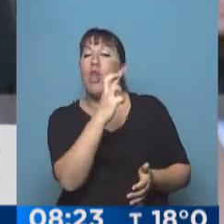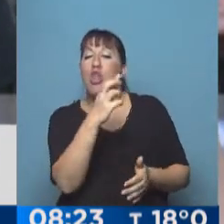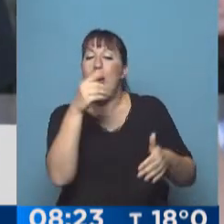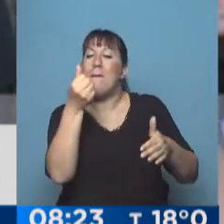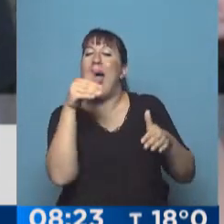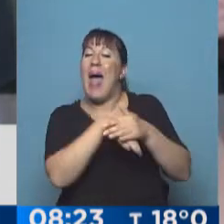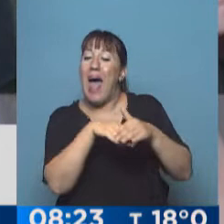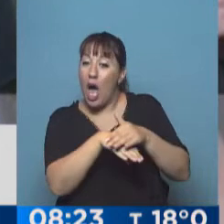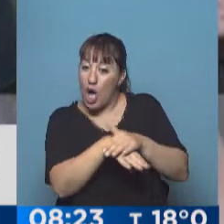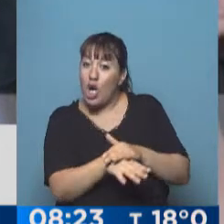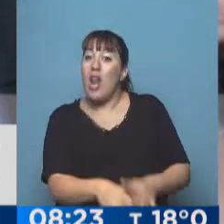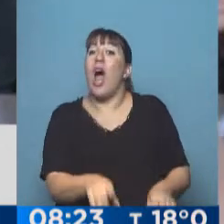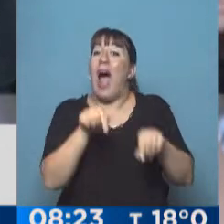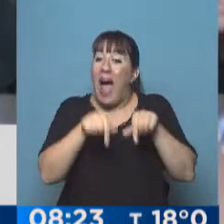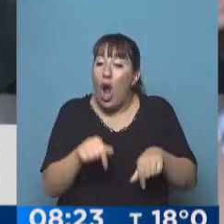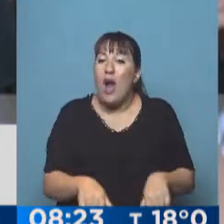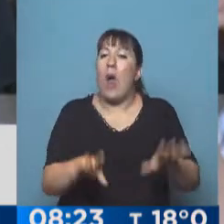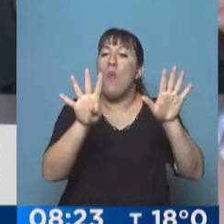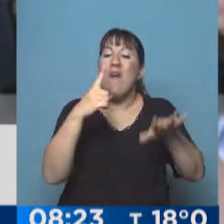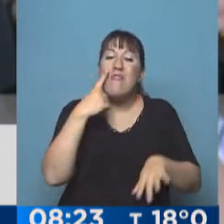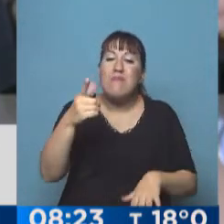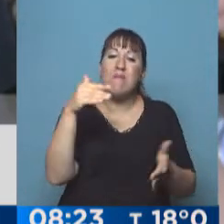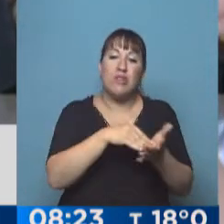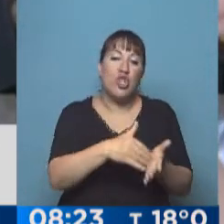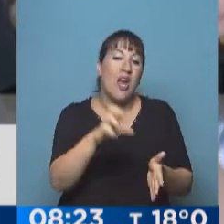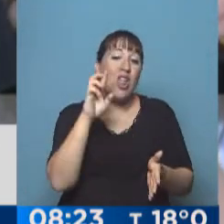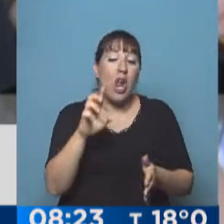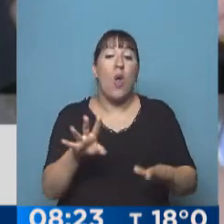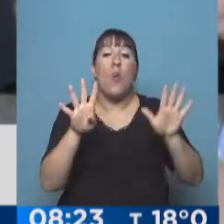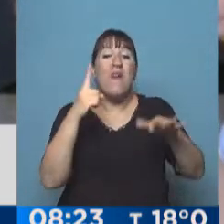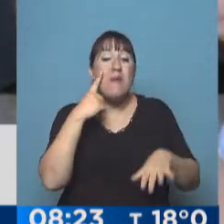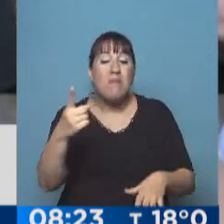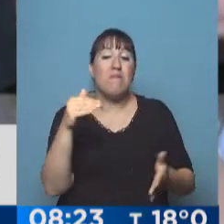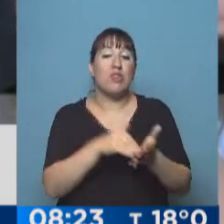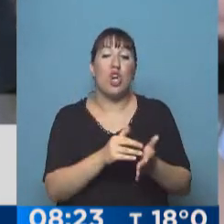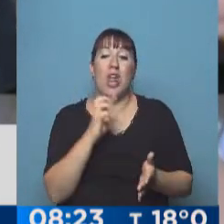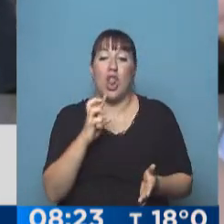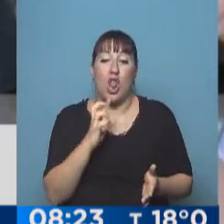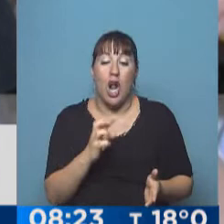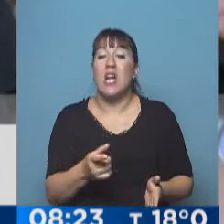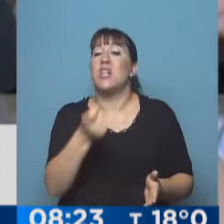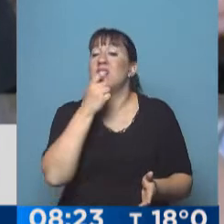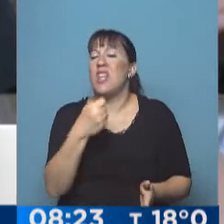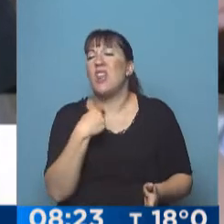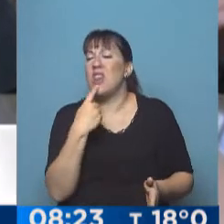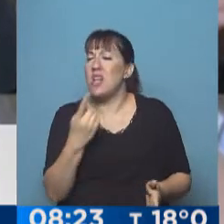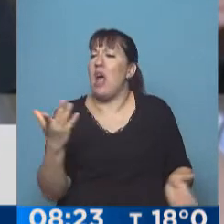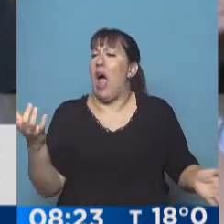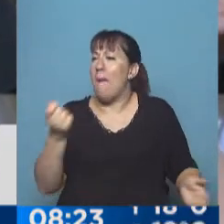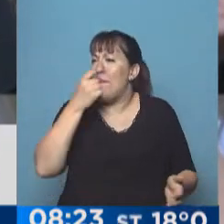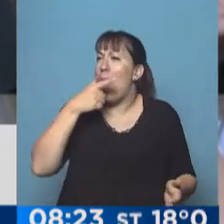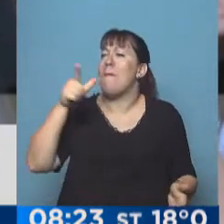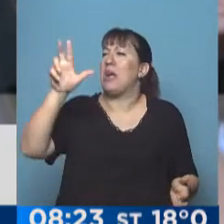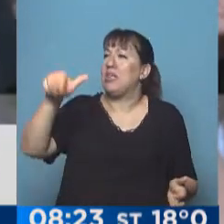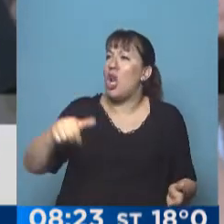cuestiona el tema vamos por los 9 mil millones de dólares 9 mil millones de dólares y si uno dice nada pero macri lo mejor tiene razón